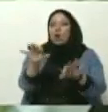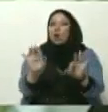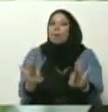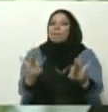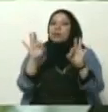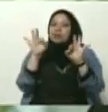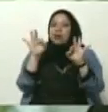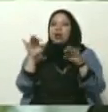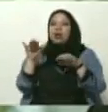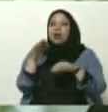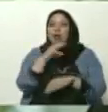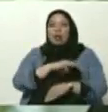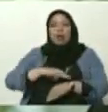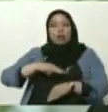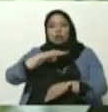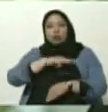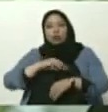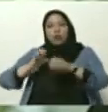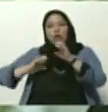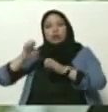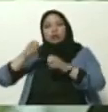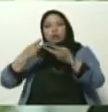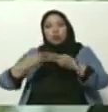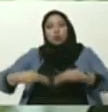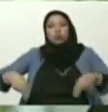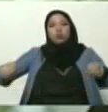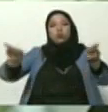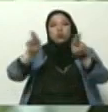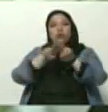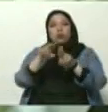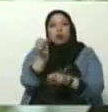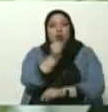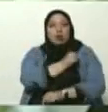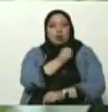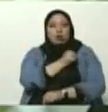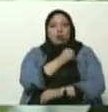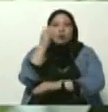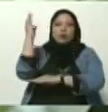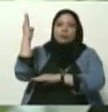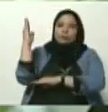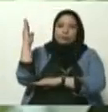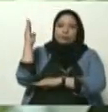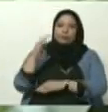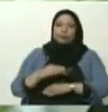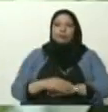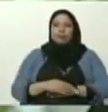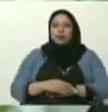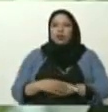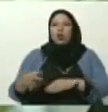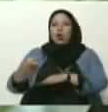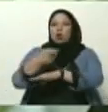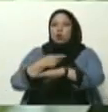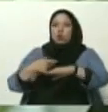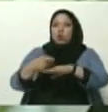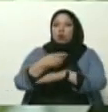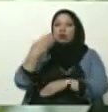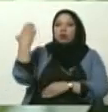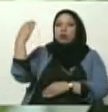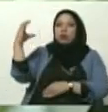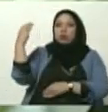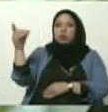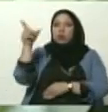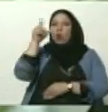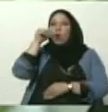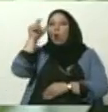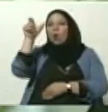la misión de verificación de Naciones Unidas y a la Iglesia Católica. Por el Gobierno Nacional de Colombia, Iván Danilo Rueda,